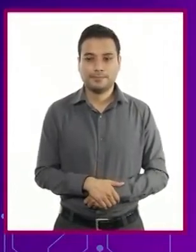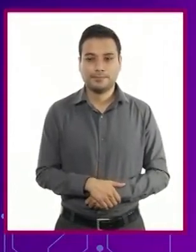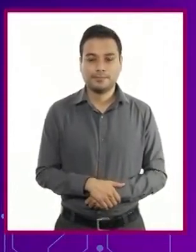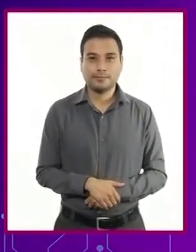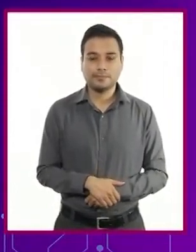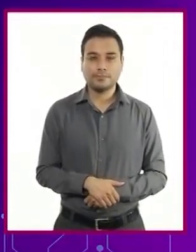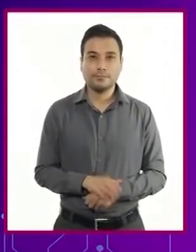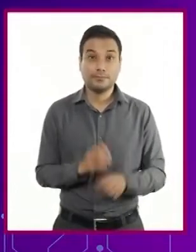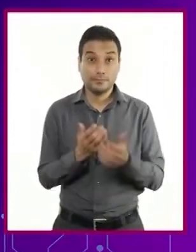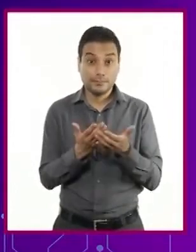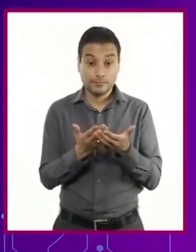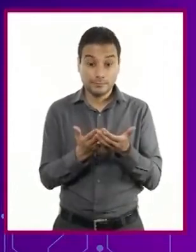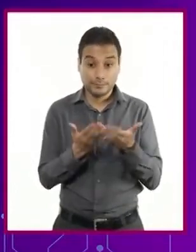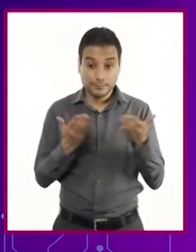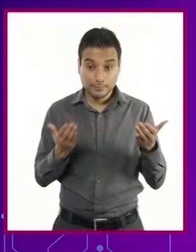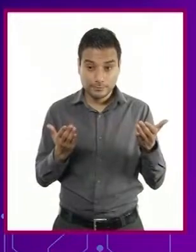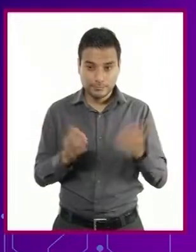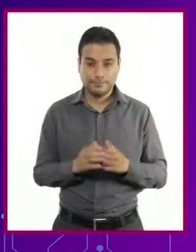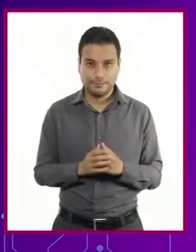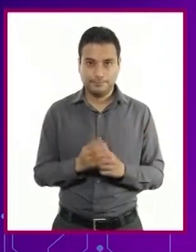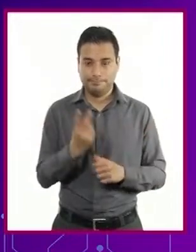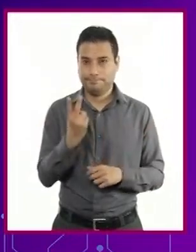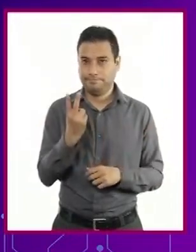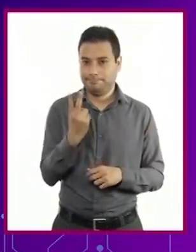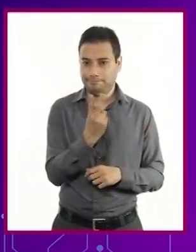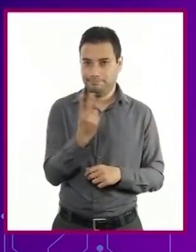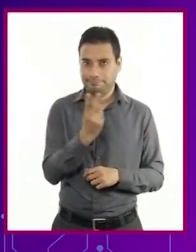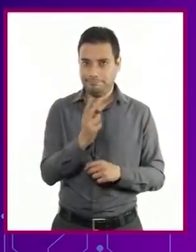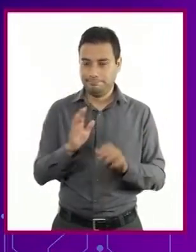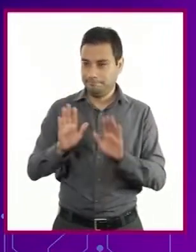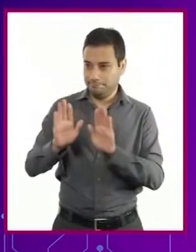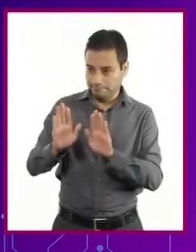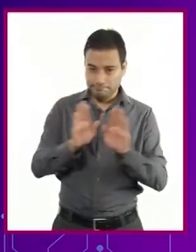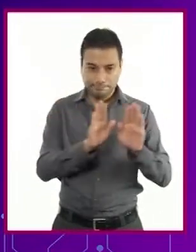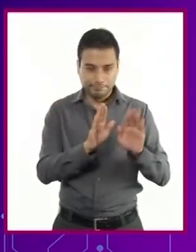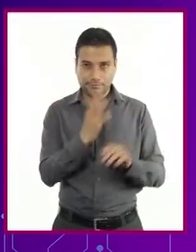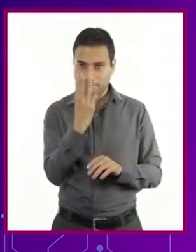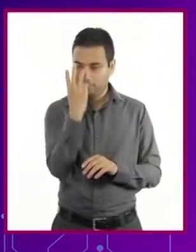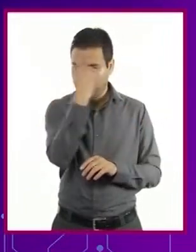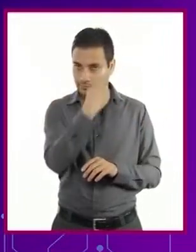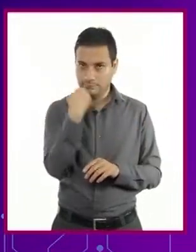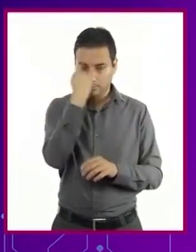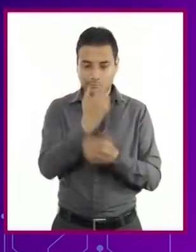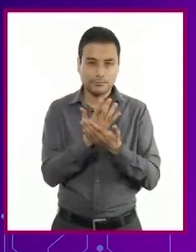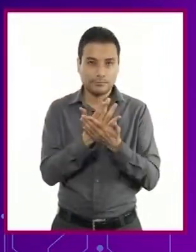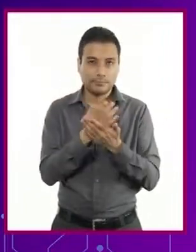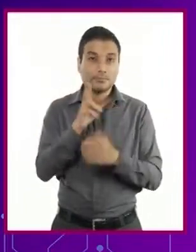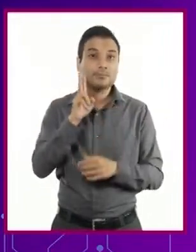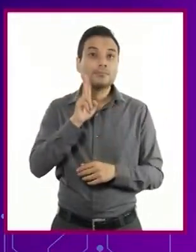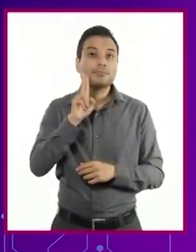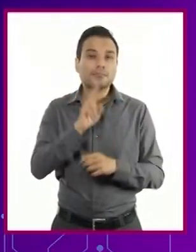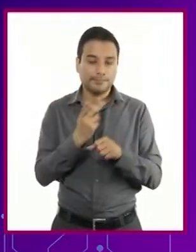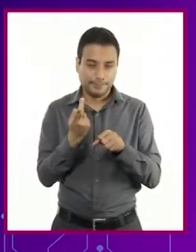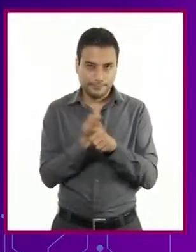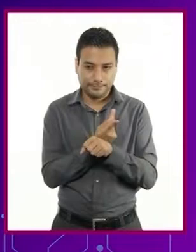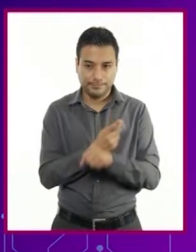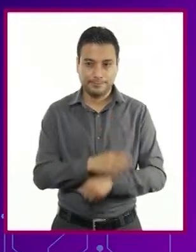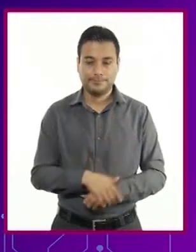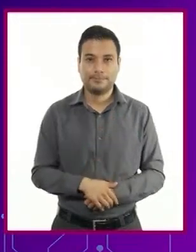Y ahora sí, vamos a dejar estos 2 planetas durante un espacio de 3 horas, a ver qué es lo que sucede.